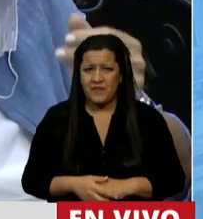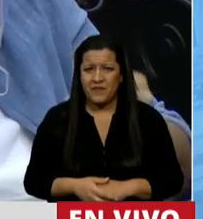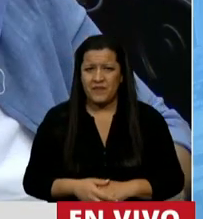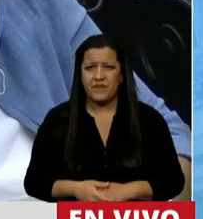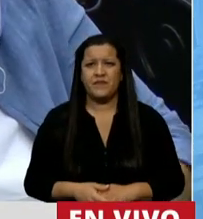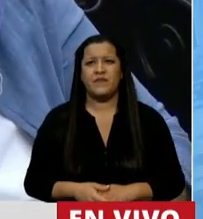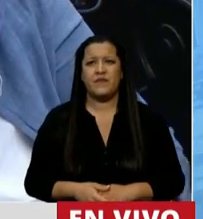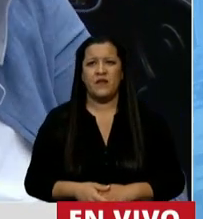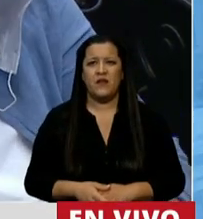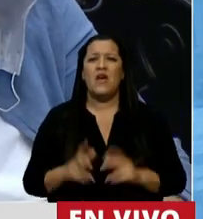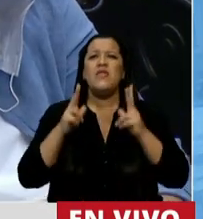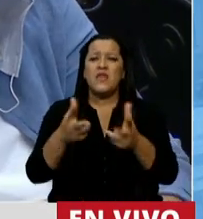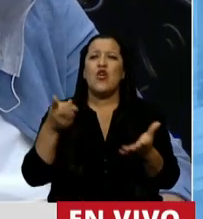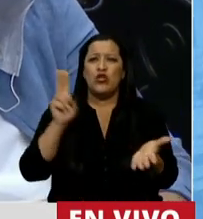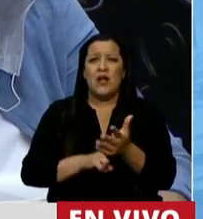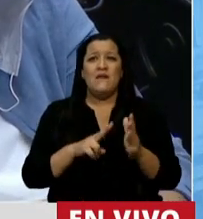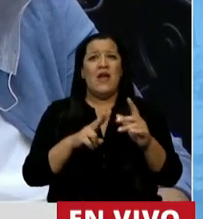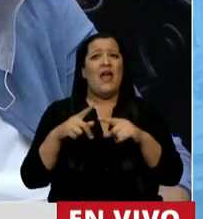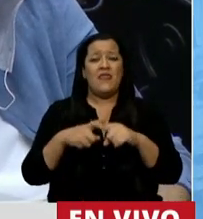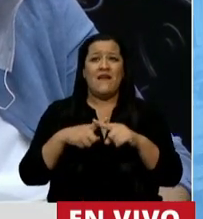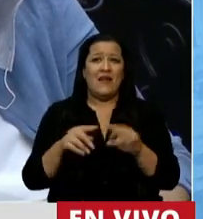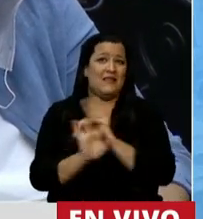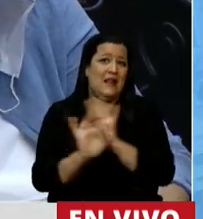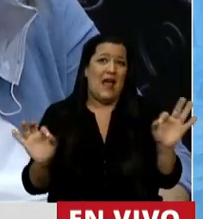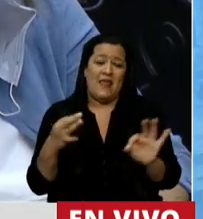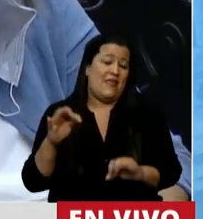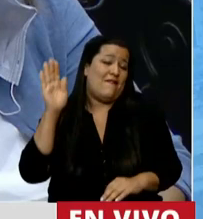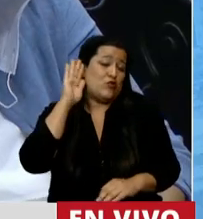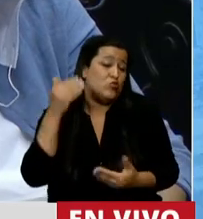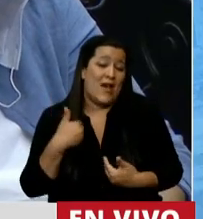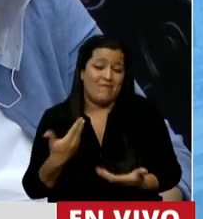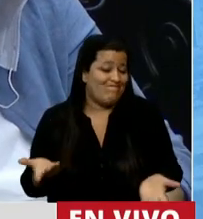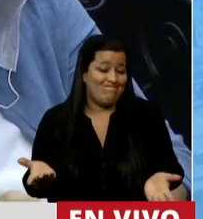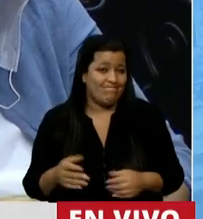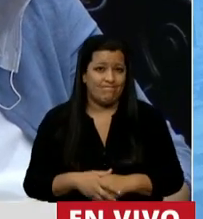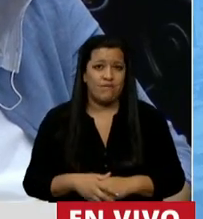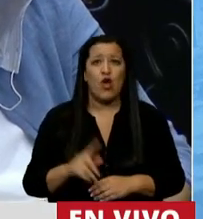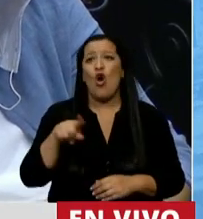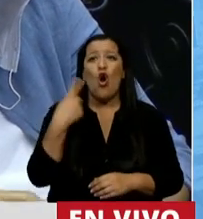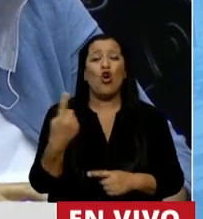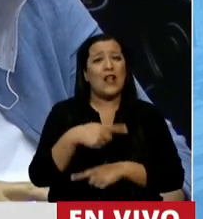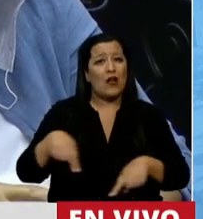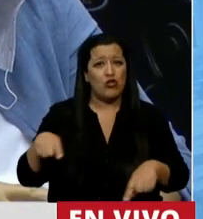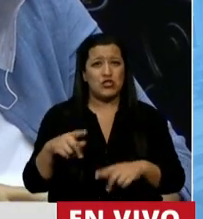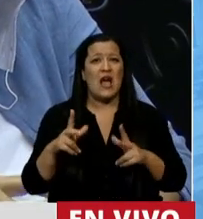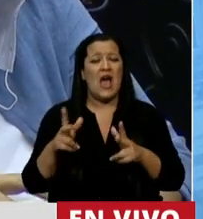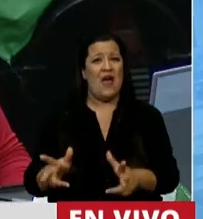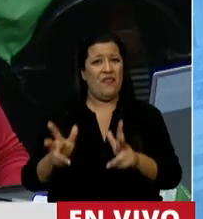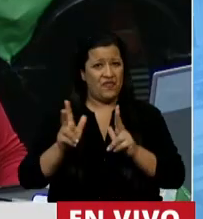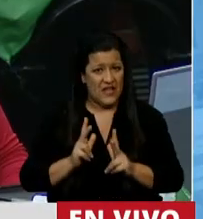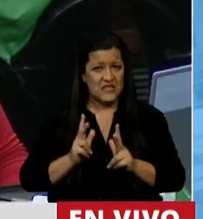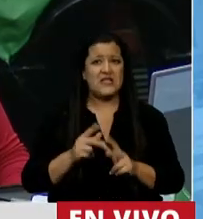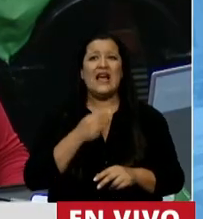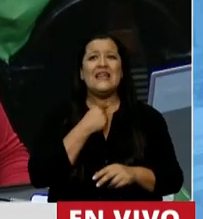presidente, insisto, no hubo debate, nos tienen que escuchar. Otra cosa que nos tildan y